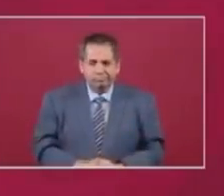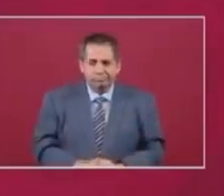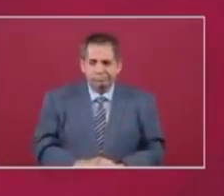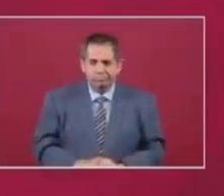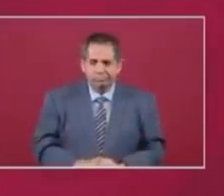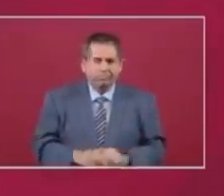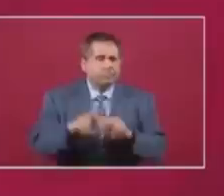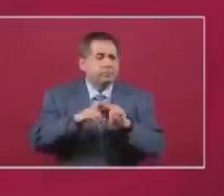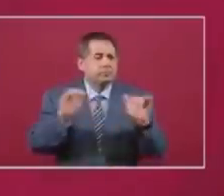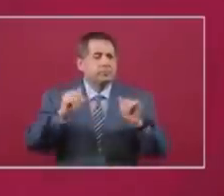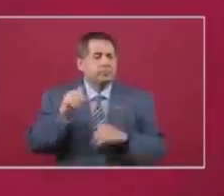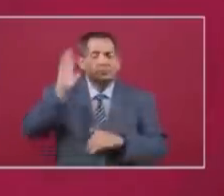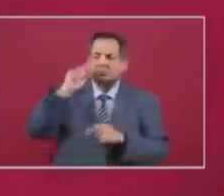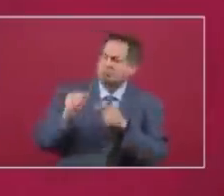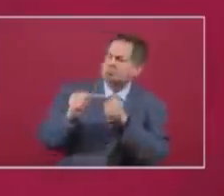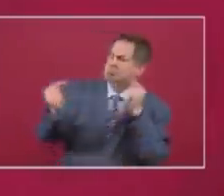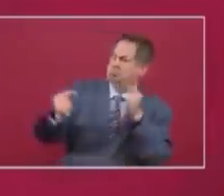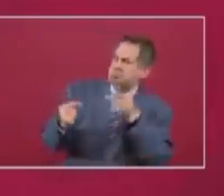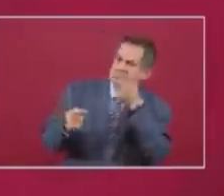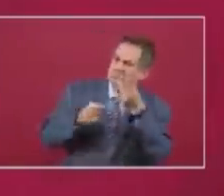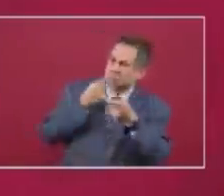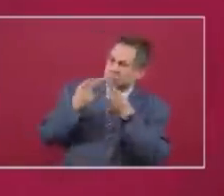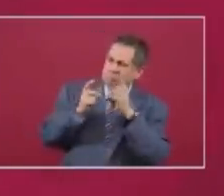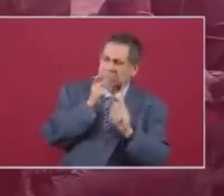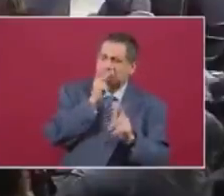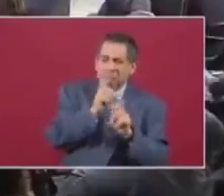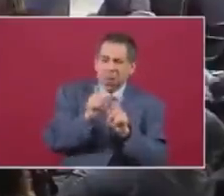Ni cuando era yo opositor los usaba.